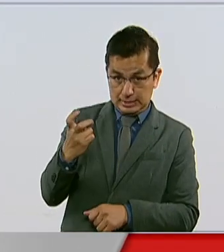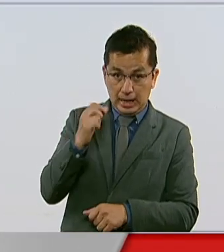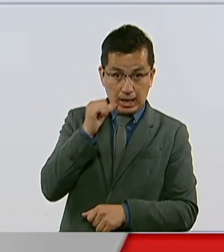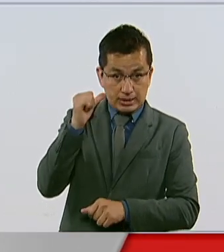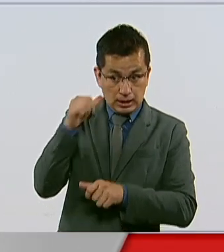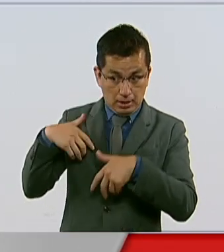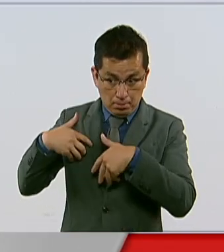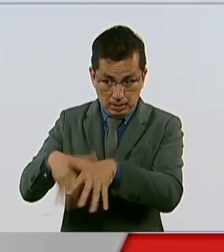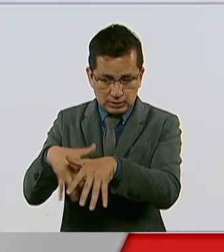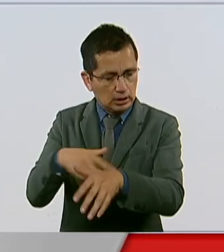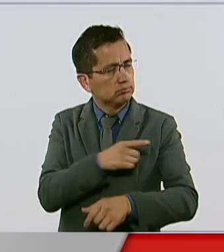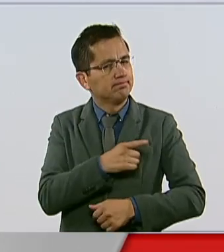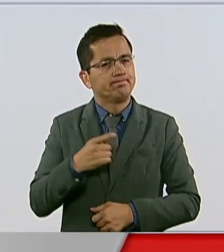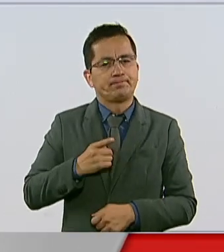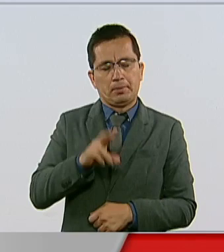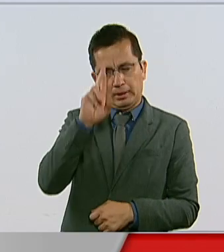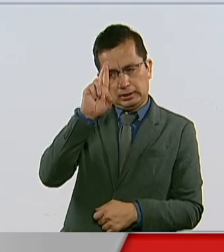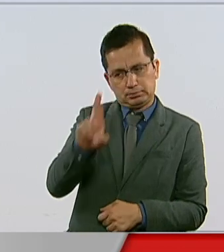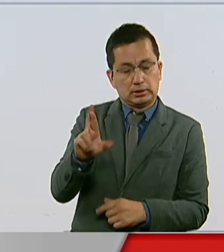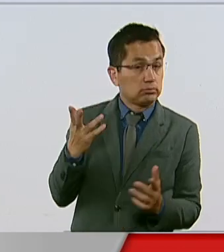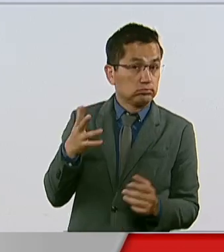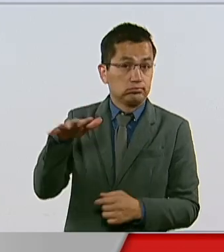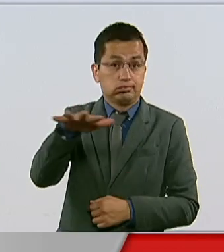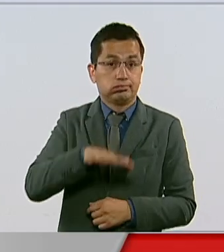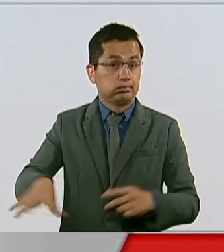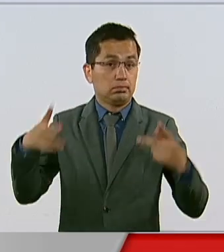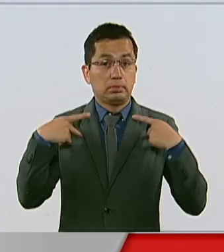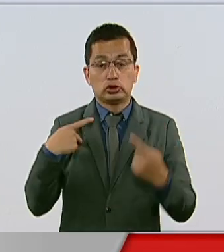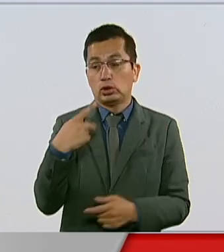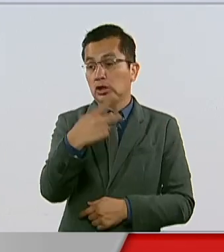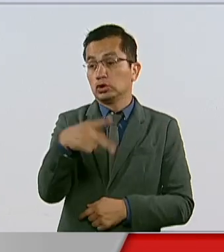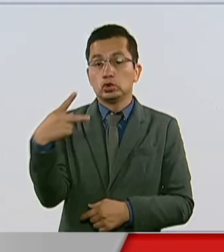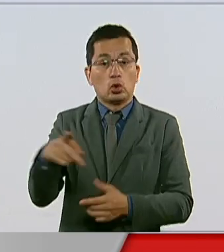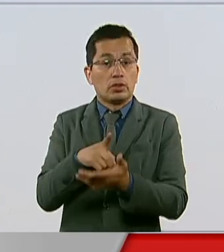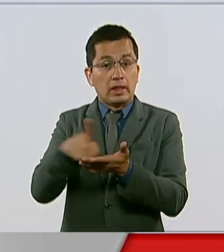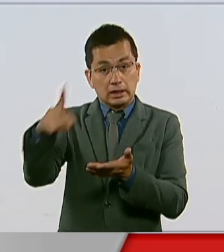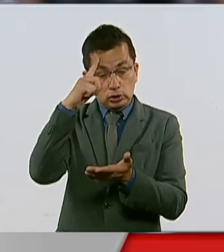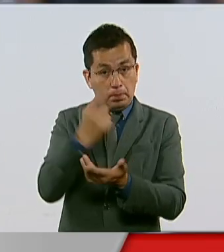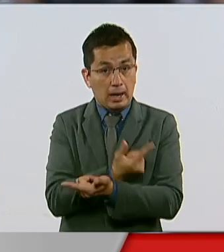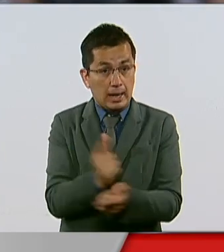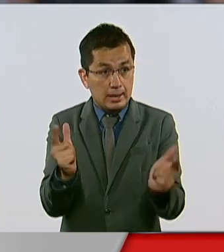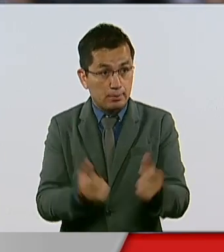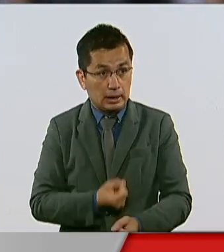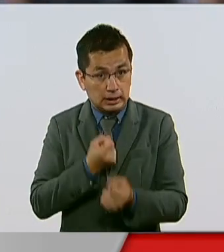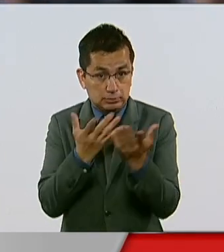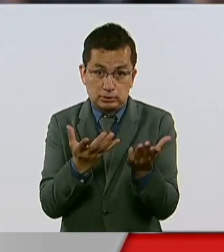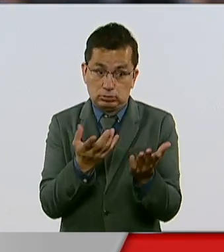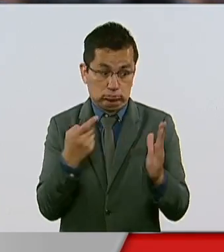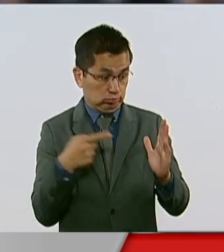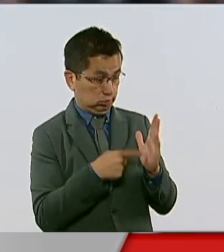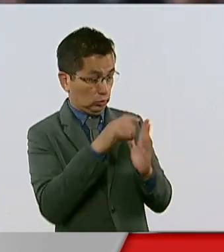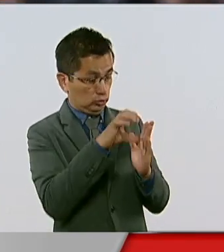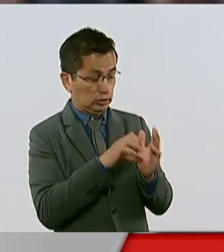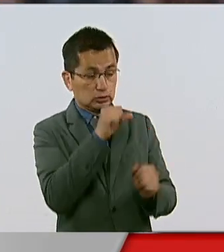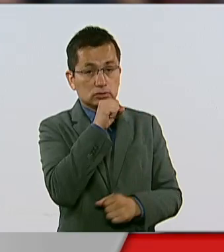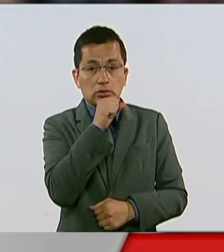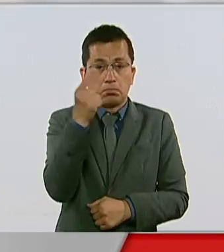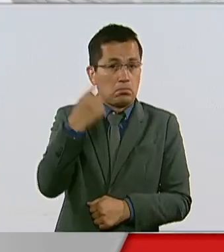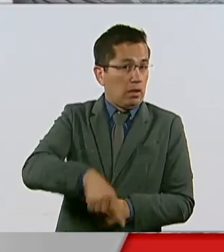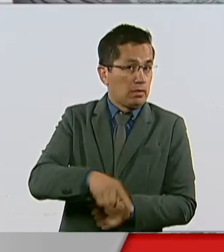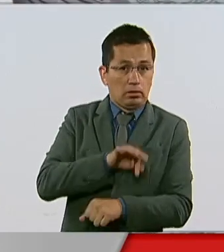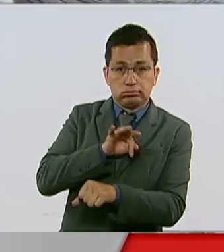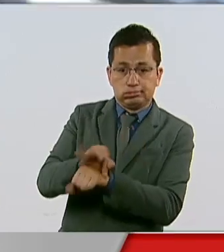ya que es un derecho que tienen las y los ciudadanos como parte de la libertad de expresión que está garantizada en la Constitución.